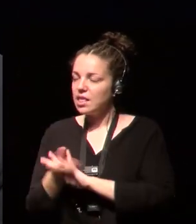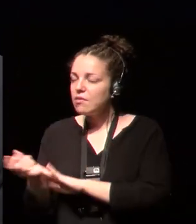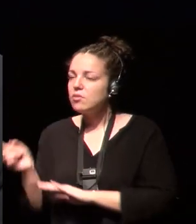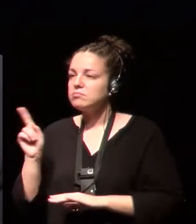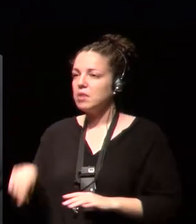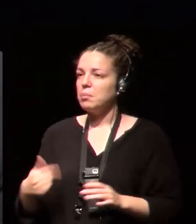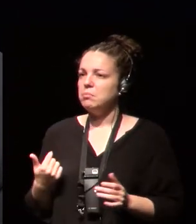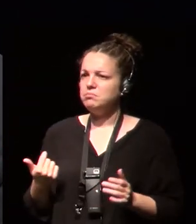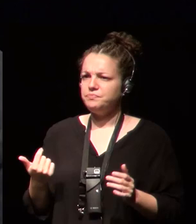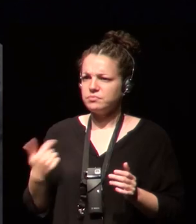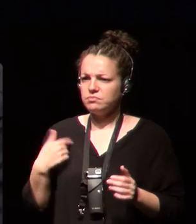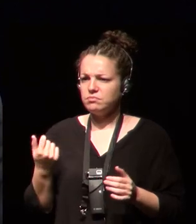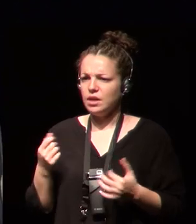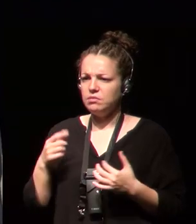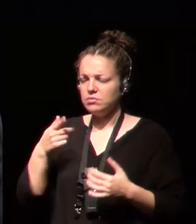social.